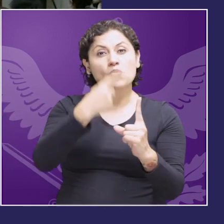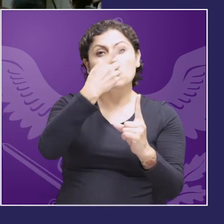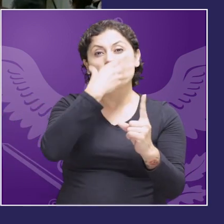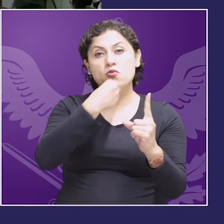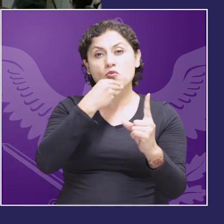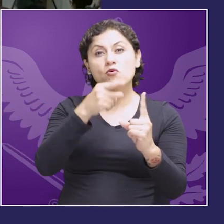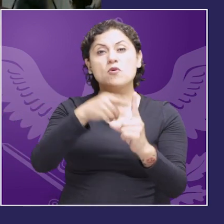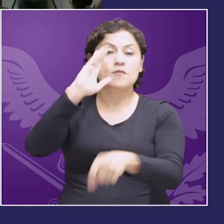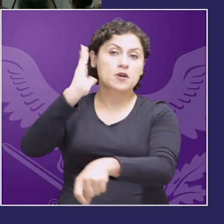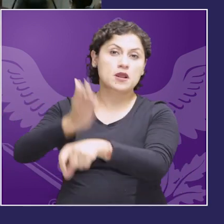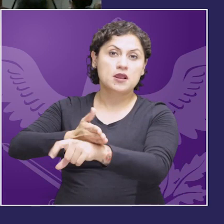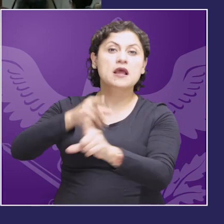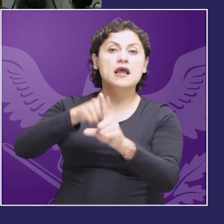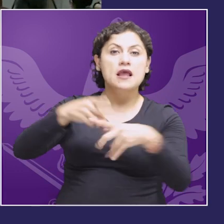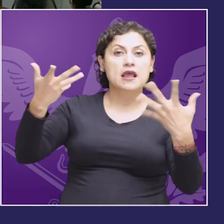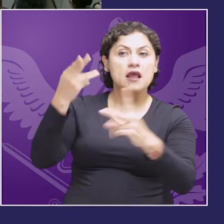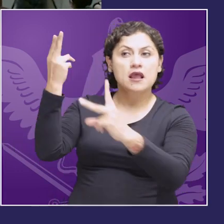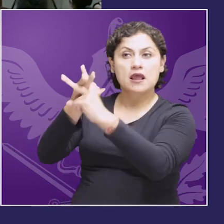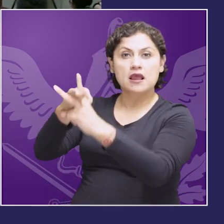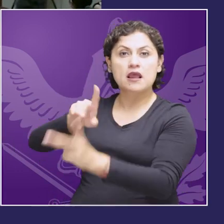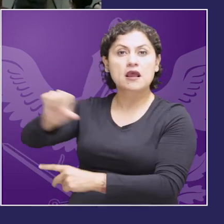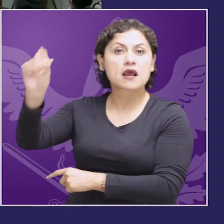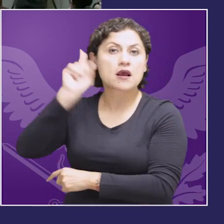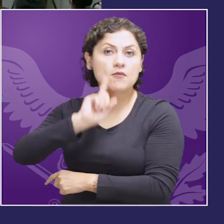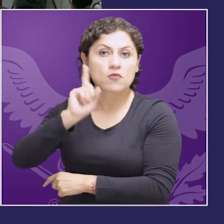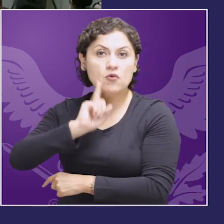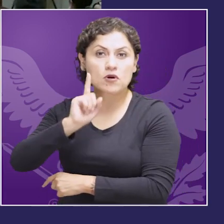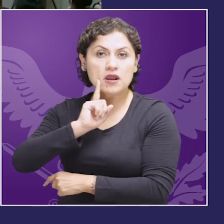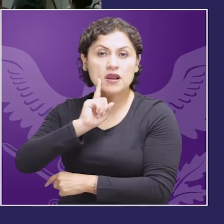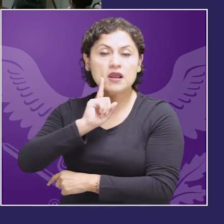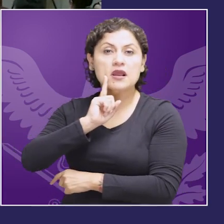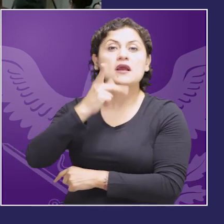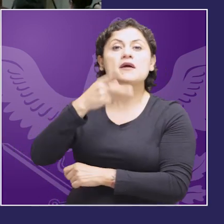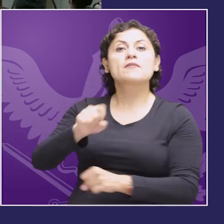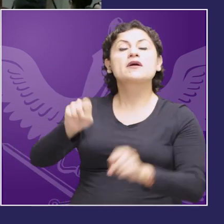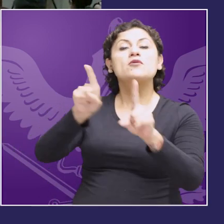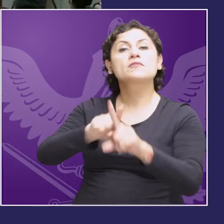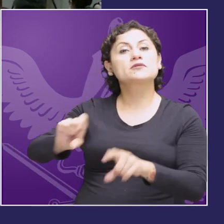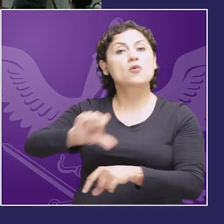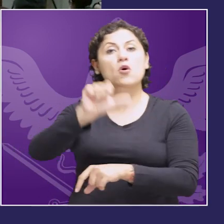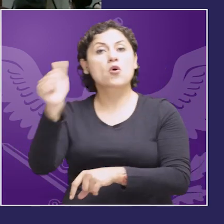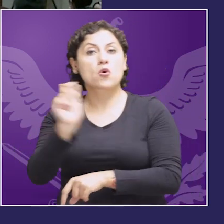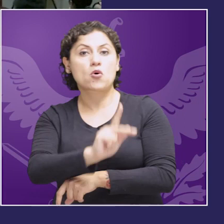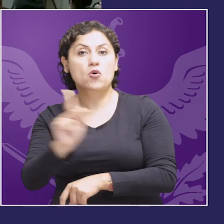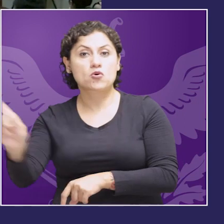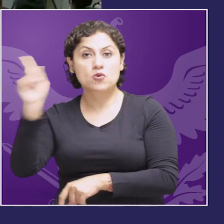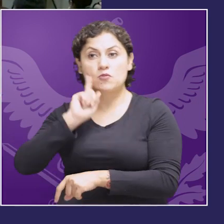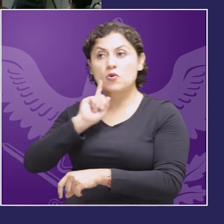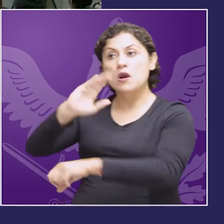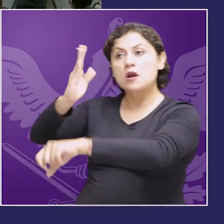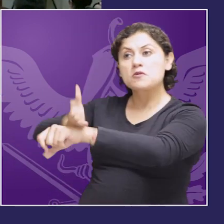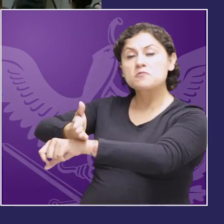países, pero que se evidencia en casos concretos. Hace poco en el Perú un hombre fue sentenciado por el delito de feminicidio, pero